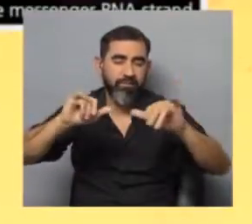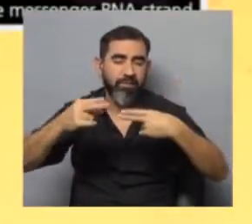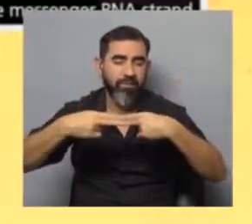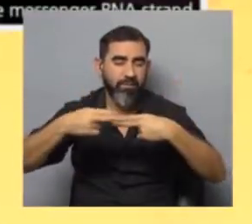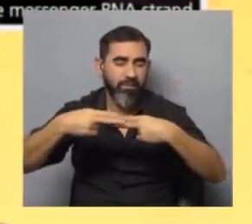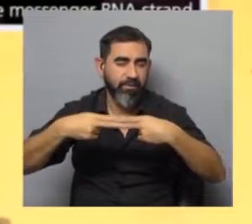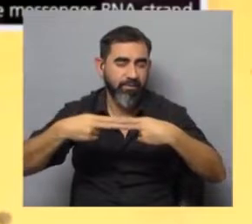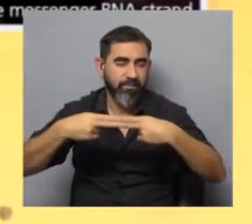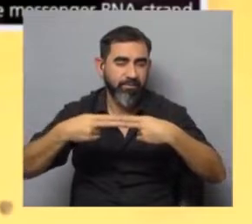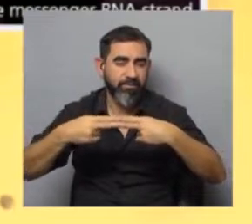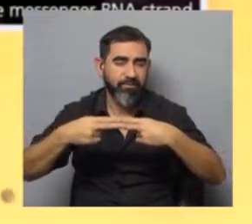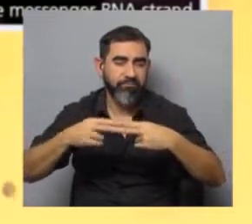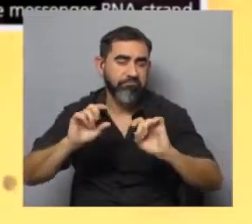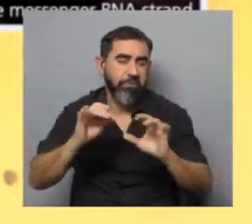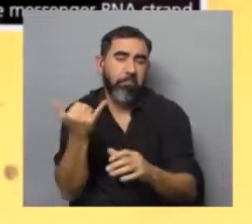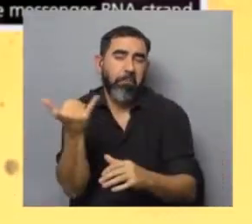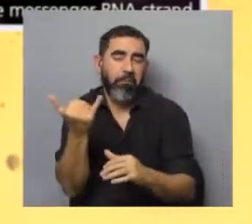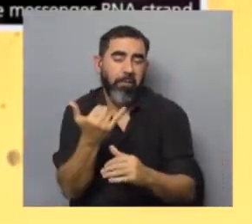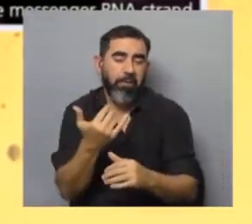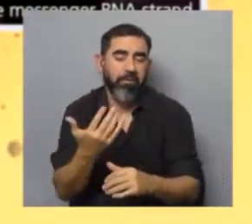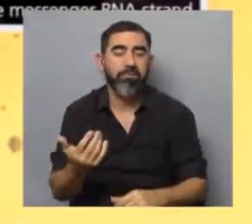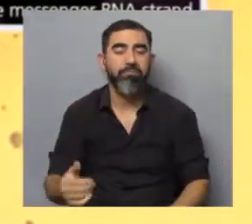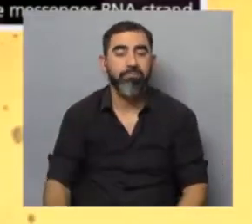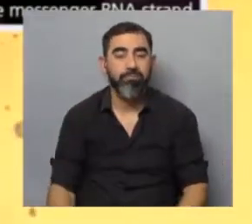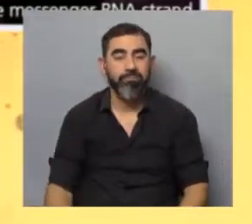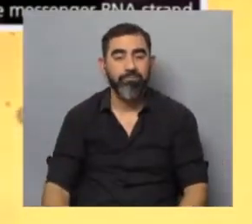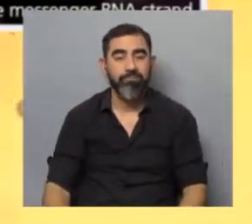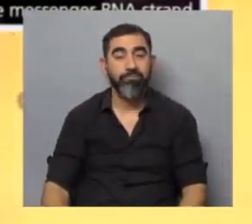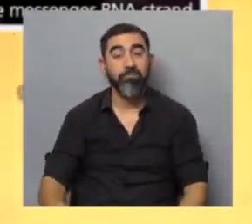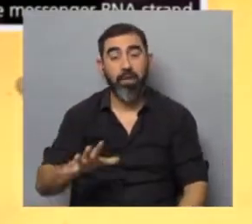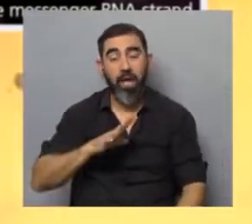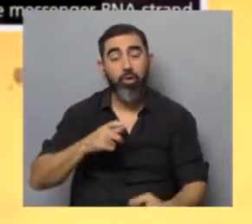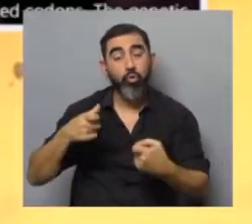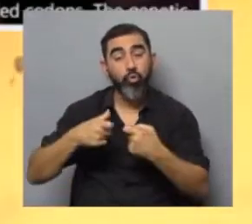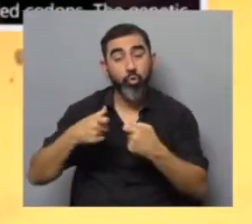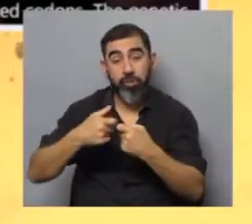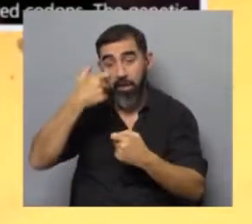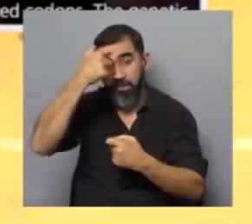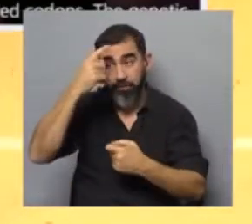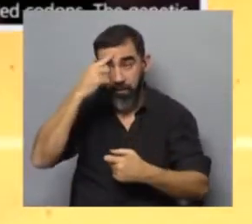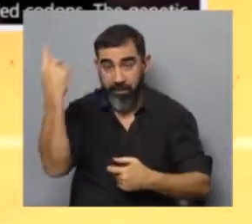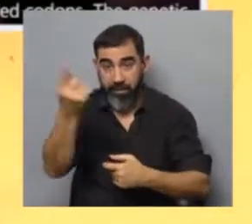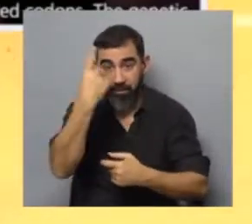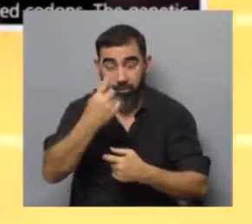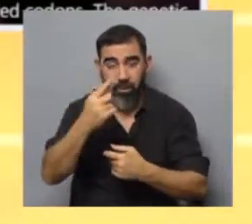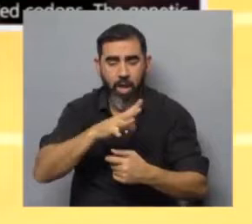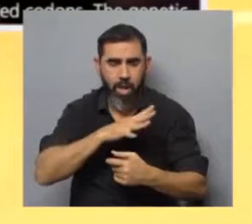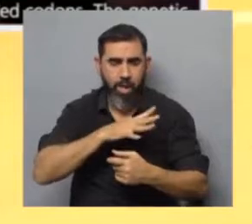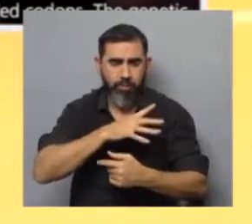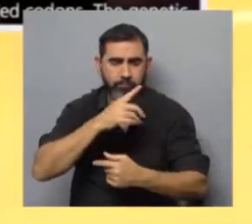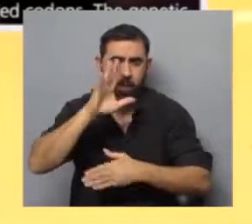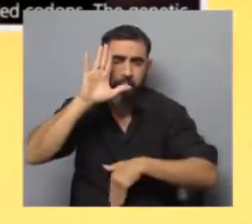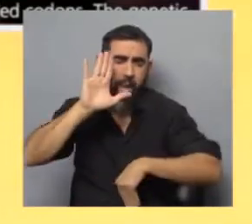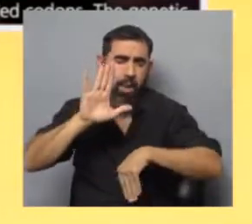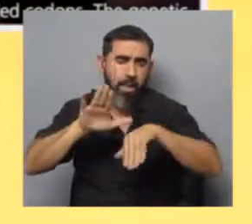una cosa sin mucha trascendencia, donde hay una sociedad científica internacional que nuclea a buena parte,